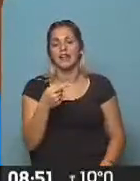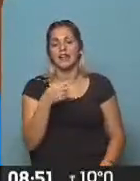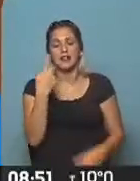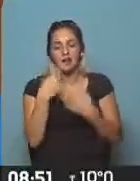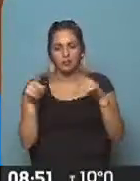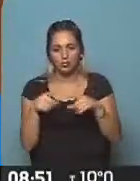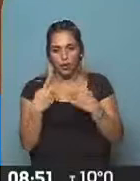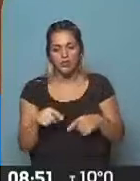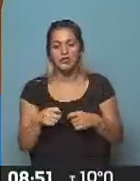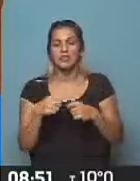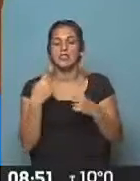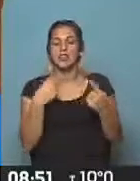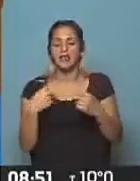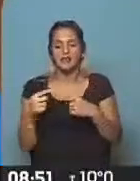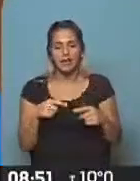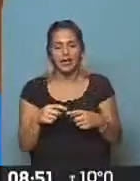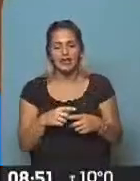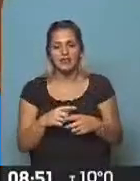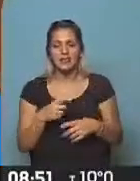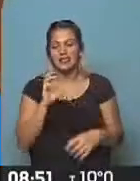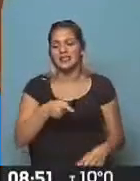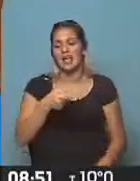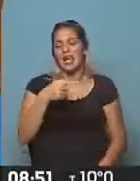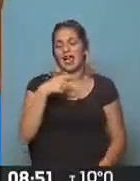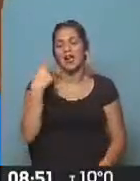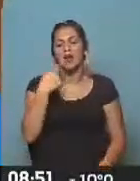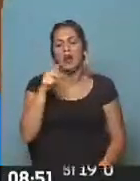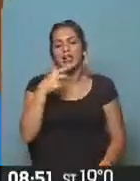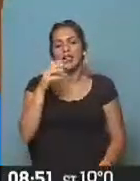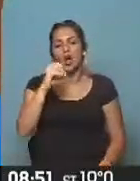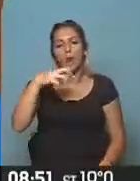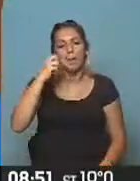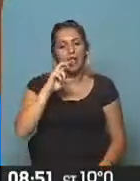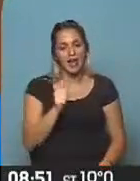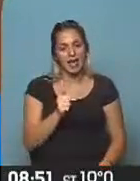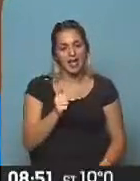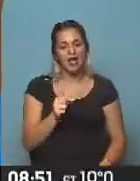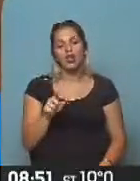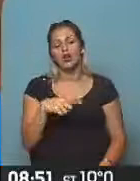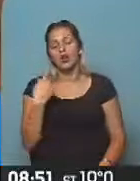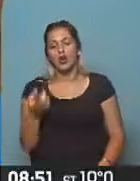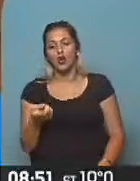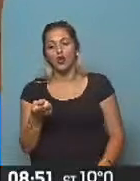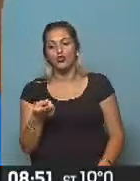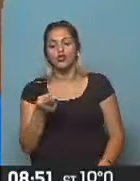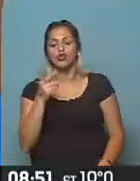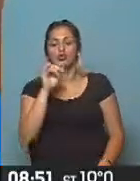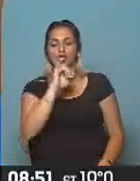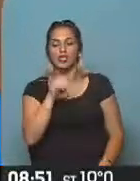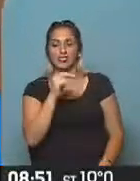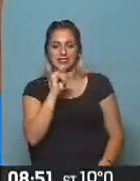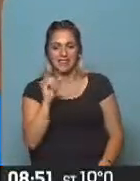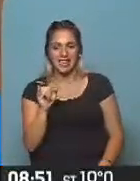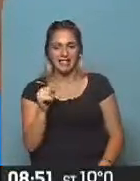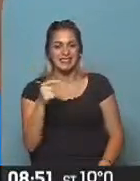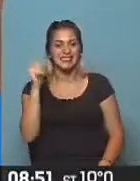de diferentes vertientes donde puede estar la ópera algo más clásico y puede estar algo mucho más distendido como el jazz exactamente eso es lo que limita ya no se llama